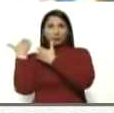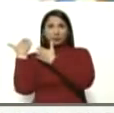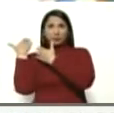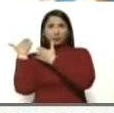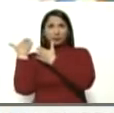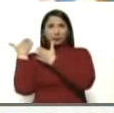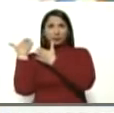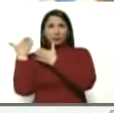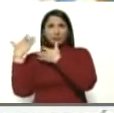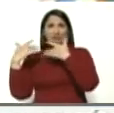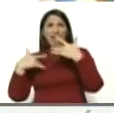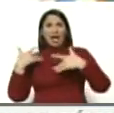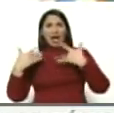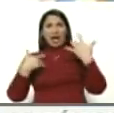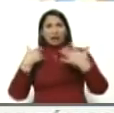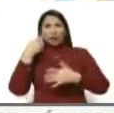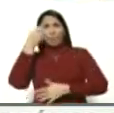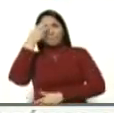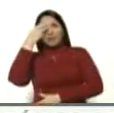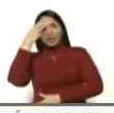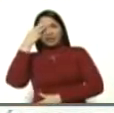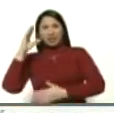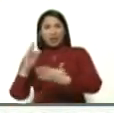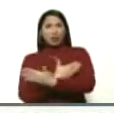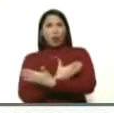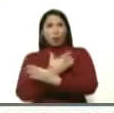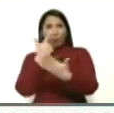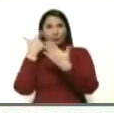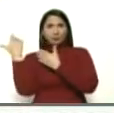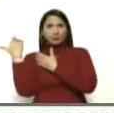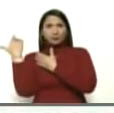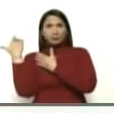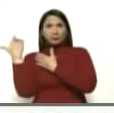acto de piratería y de robo descarado, bueno, ahí lo vemos,